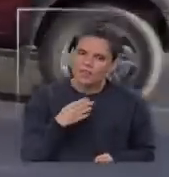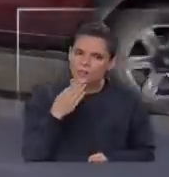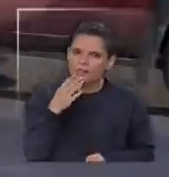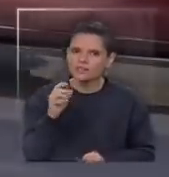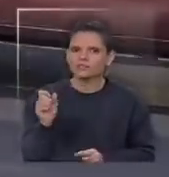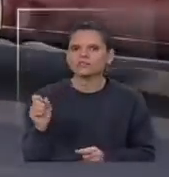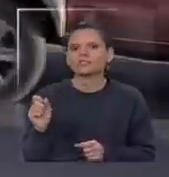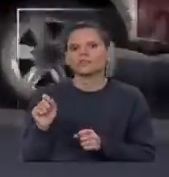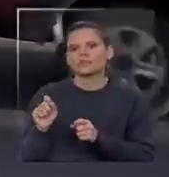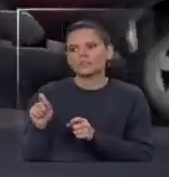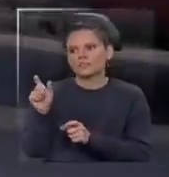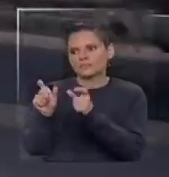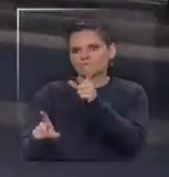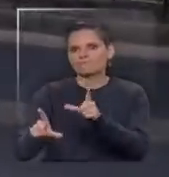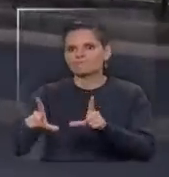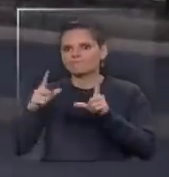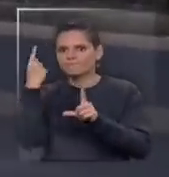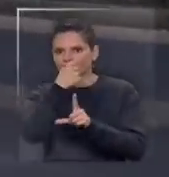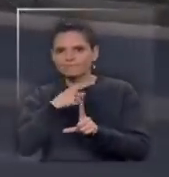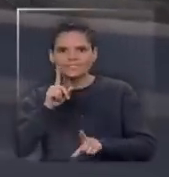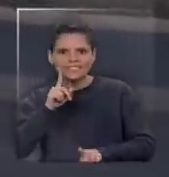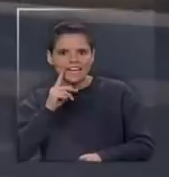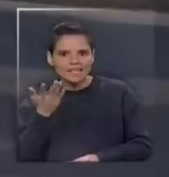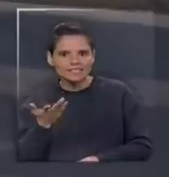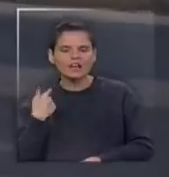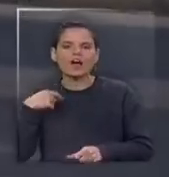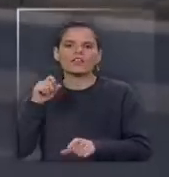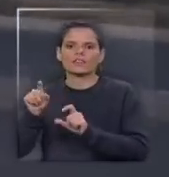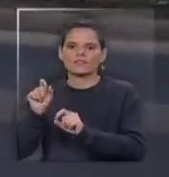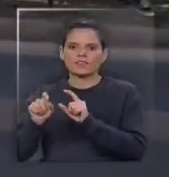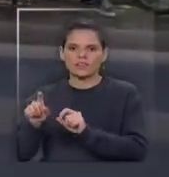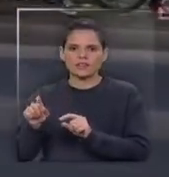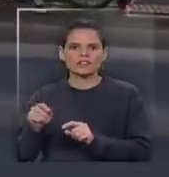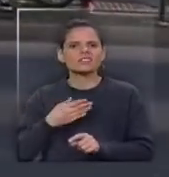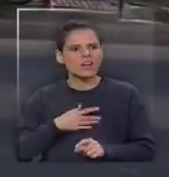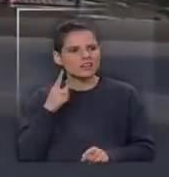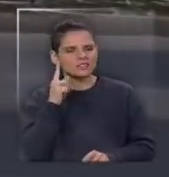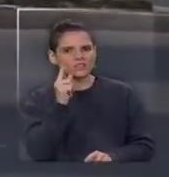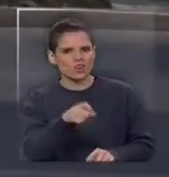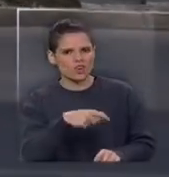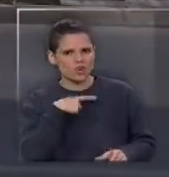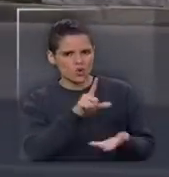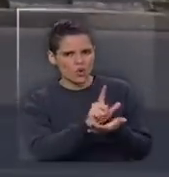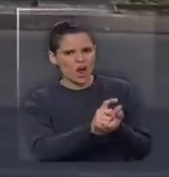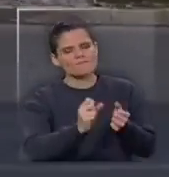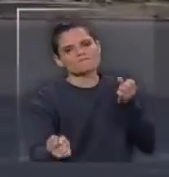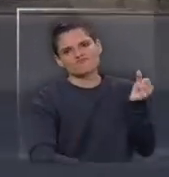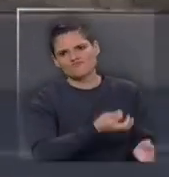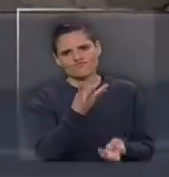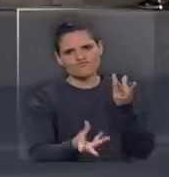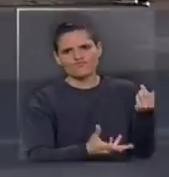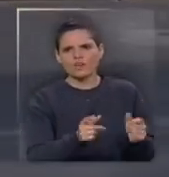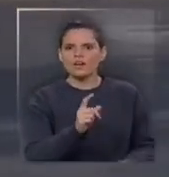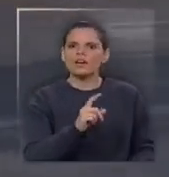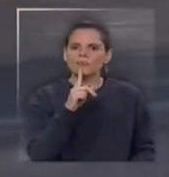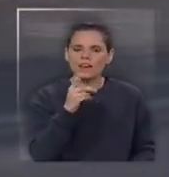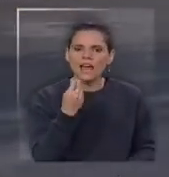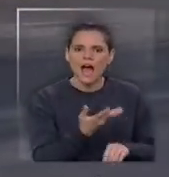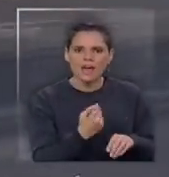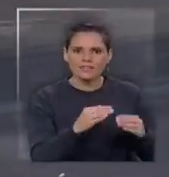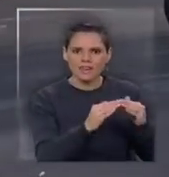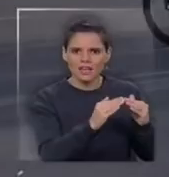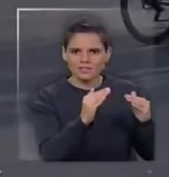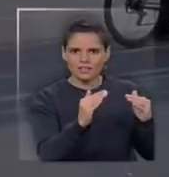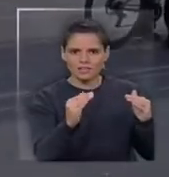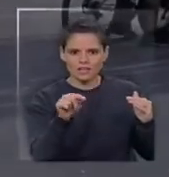su identidad. Ellos básicamente están acá para que esto no se incendie y no tengan problemas sus casas laterales. Es una